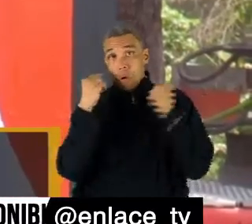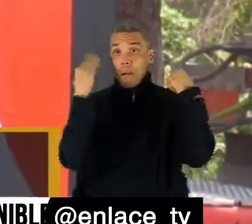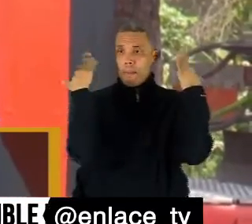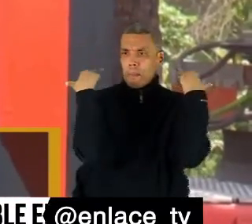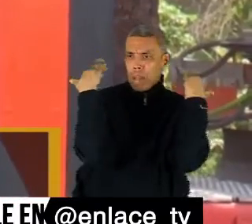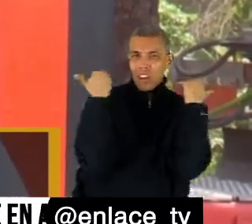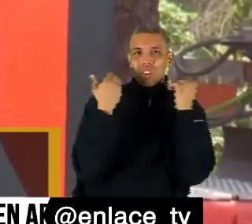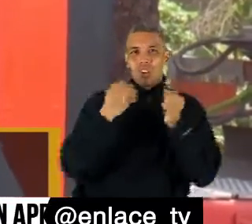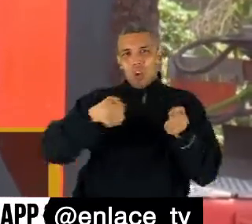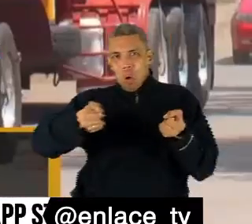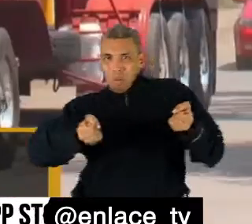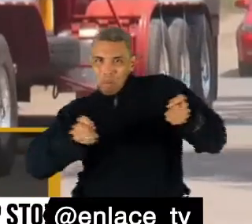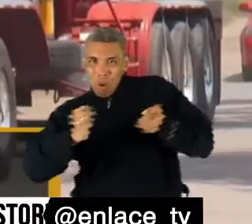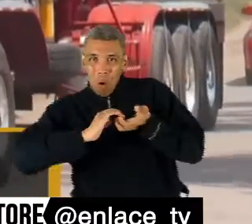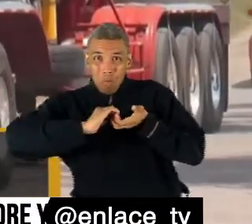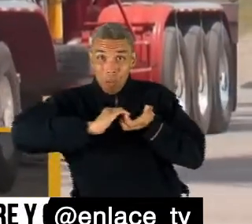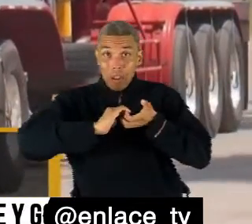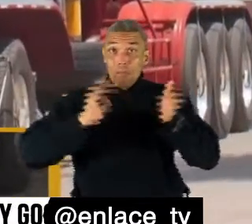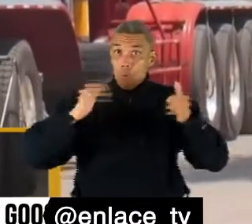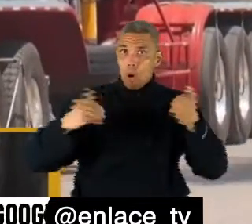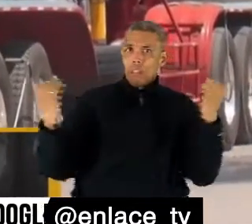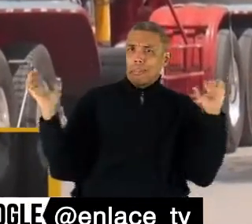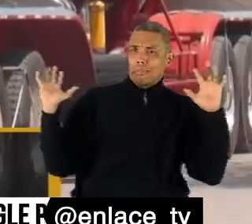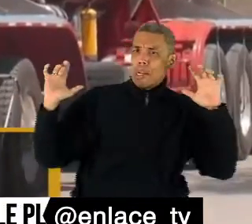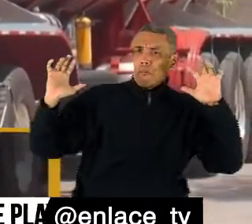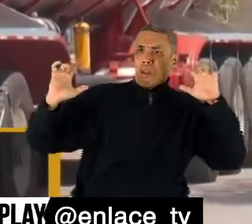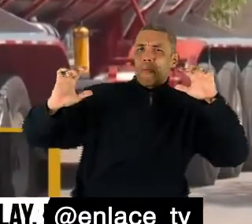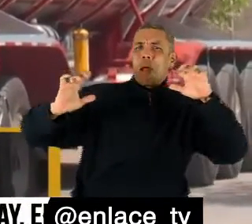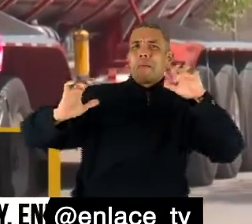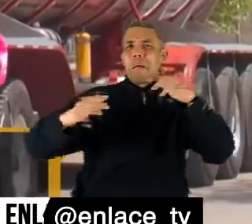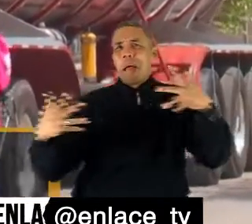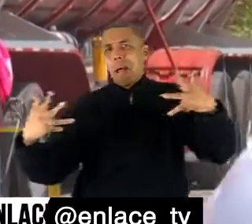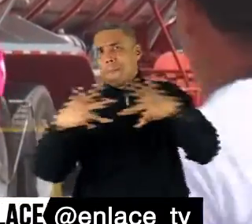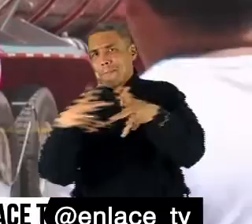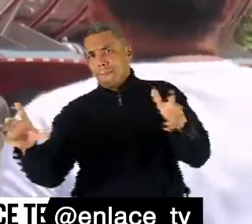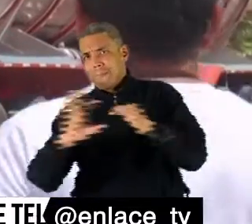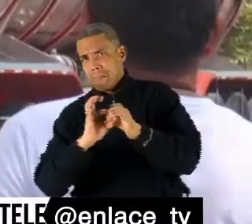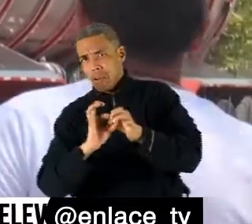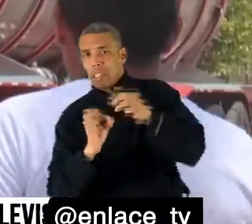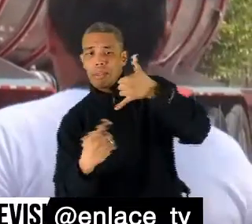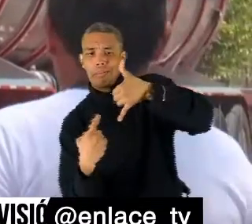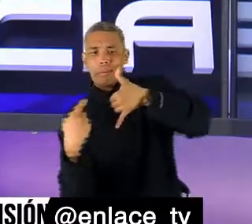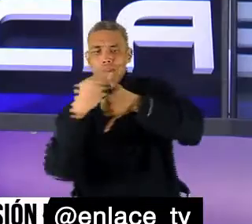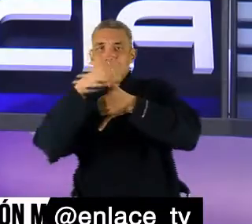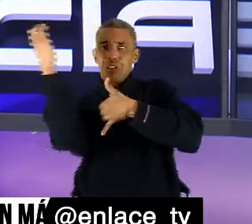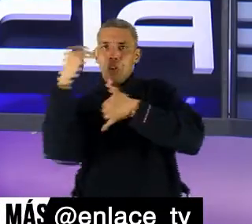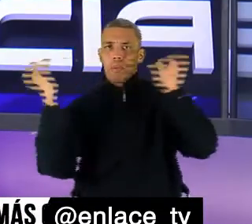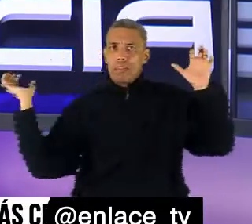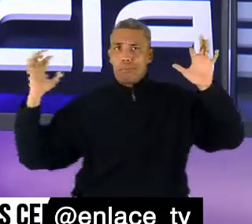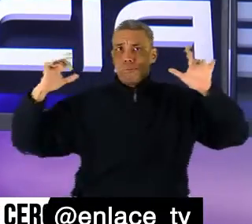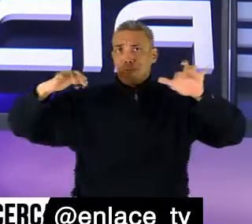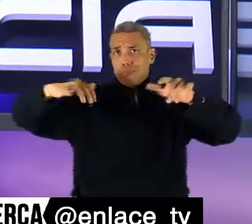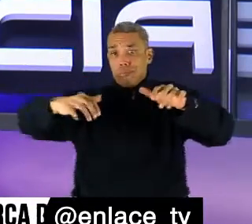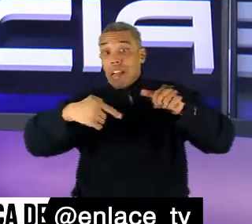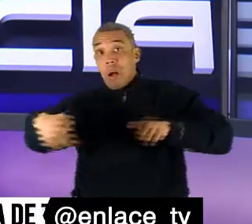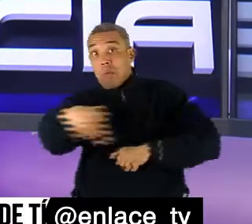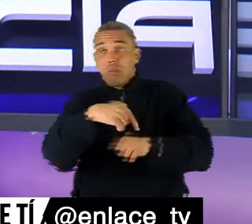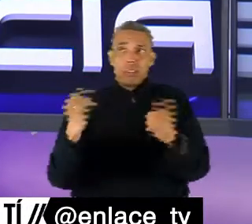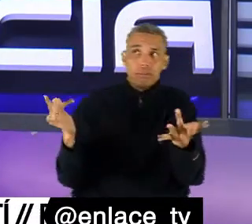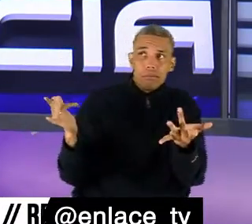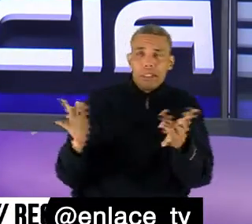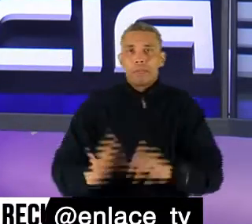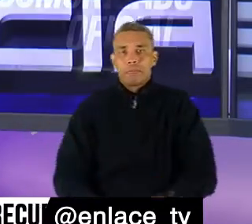nacional. Asimismo, aguardan la llegada de conductores de otras regiones del país. En otras